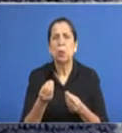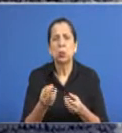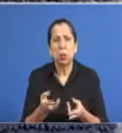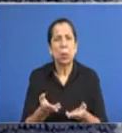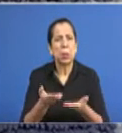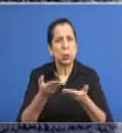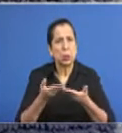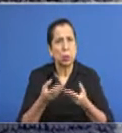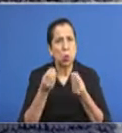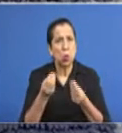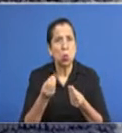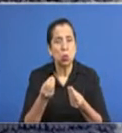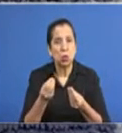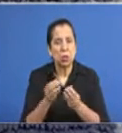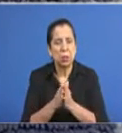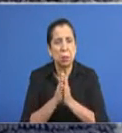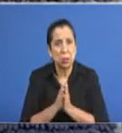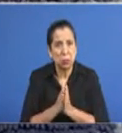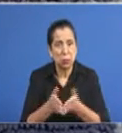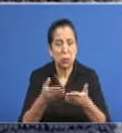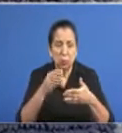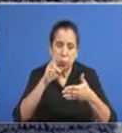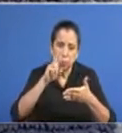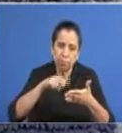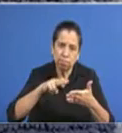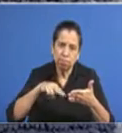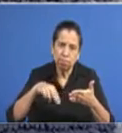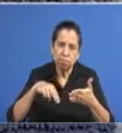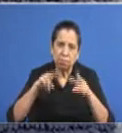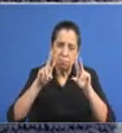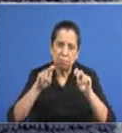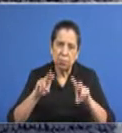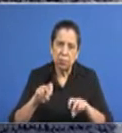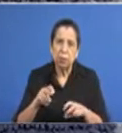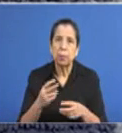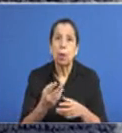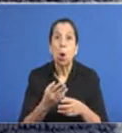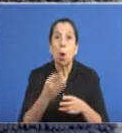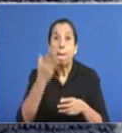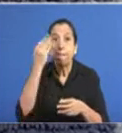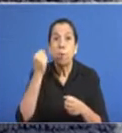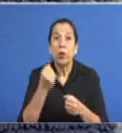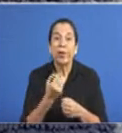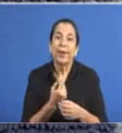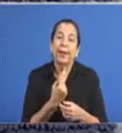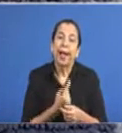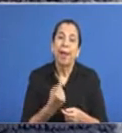solicitudes, las cuales hemos ido viendo caso por caso, porque definitivamente pues